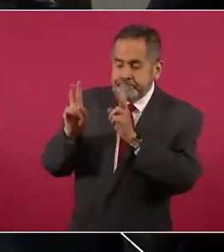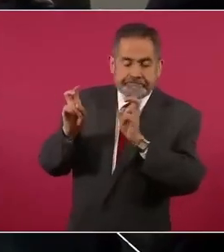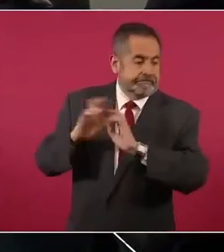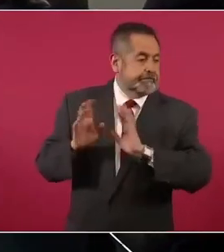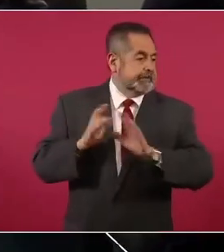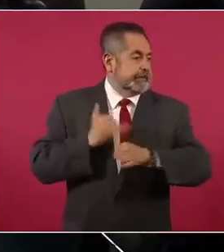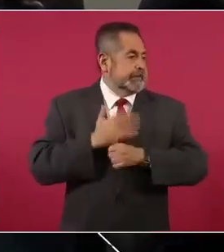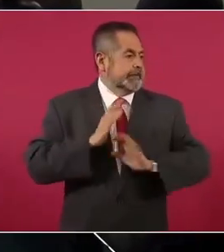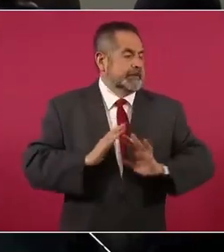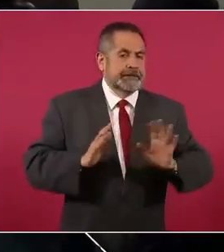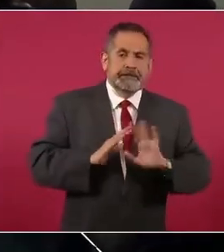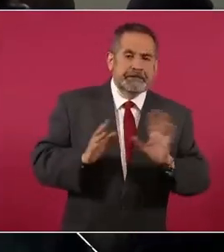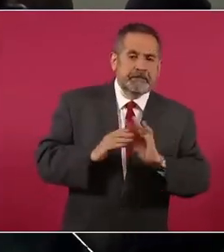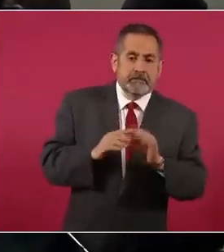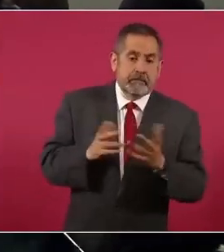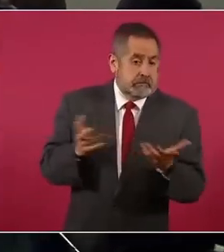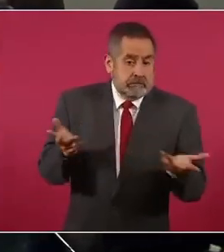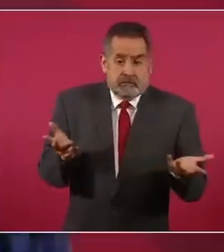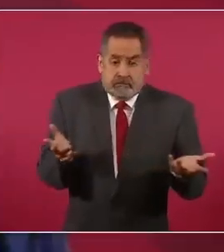pero hay que tratarlos.